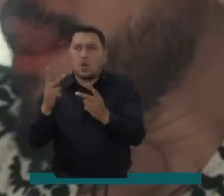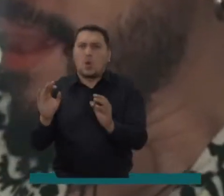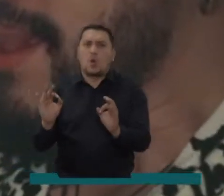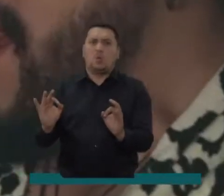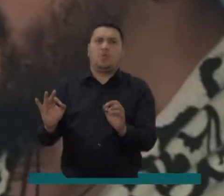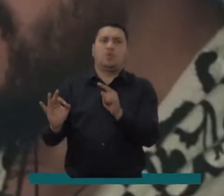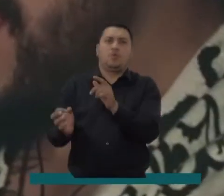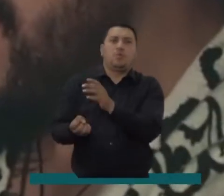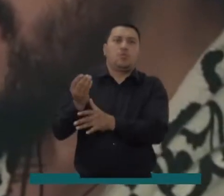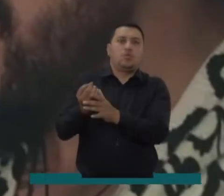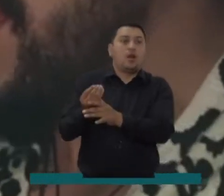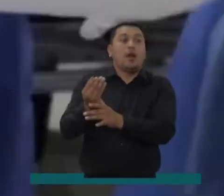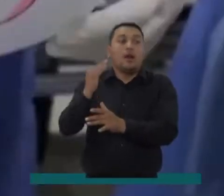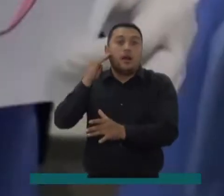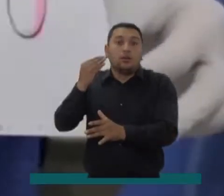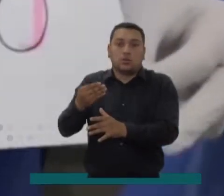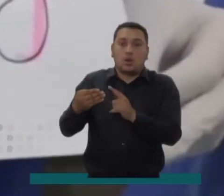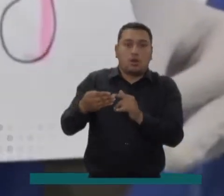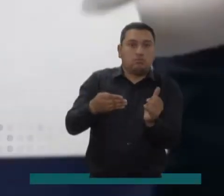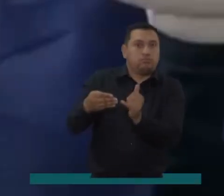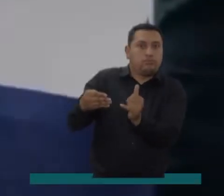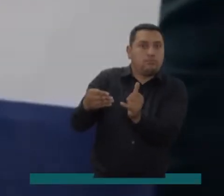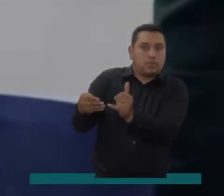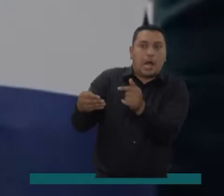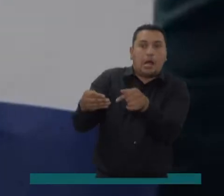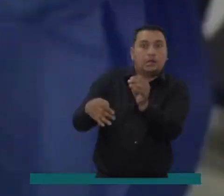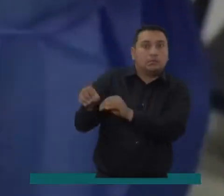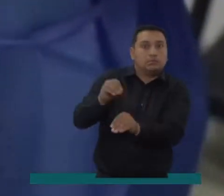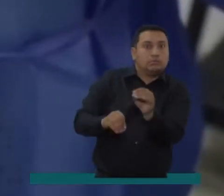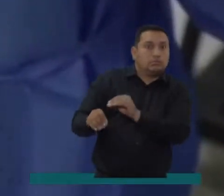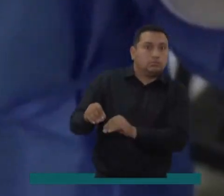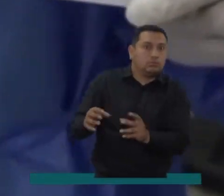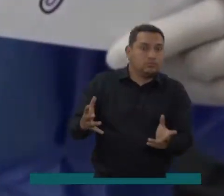productos audiovisuales hechos con dispositivos móviles.